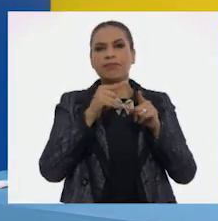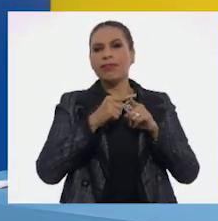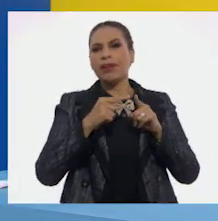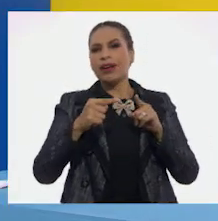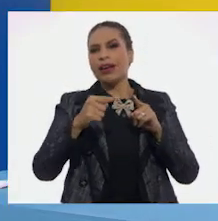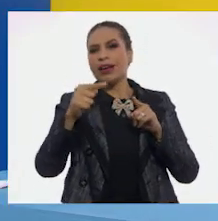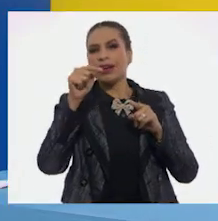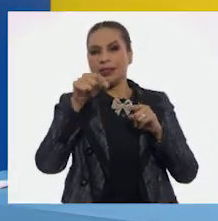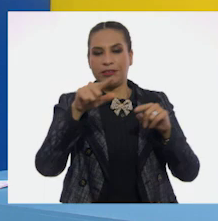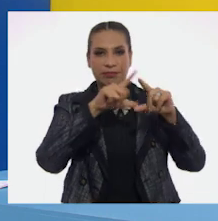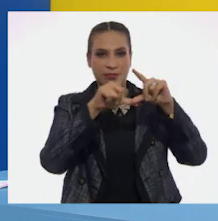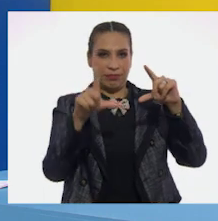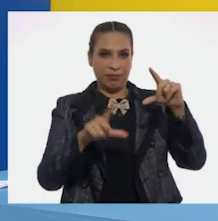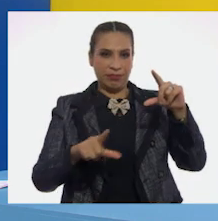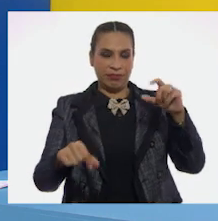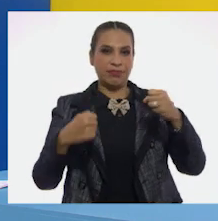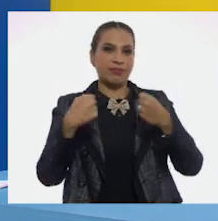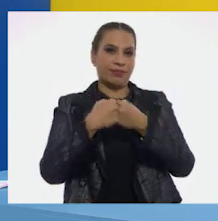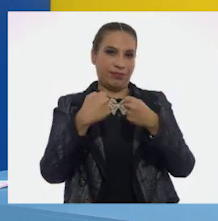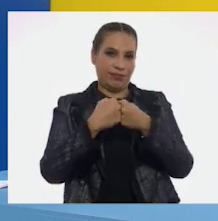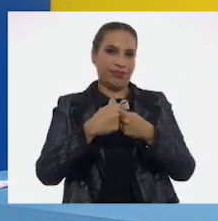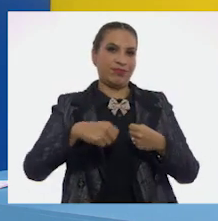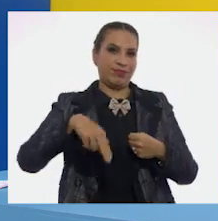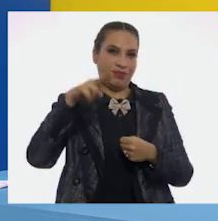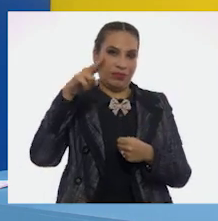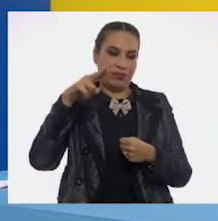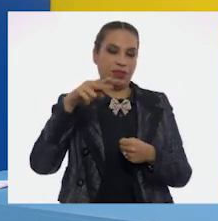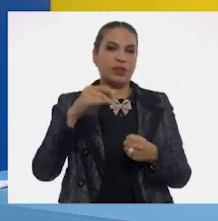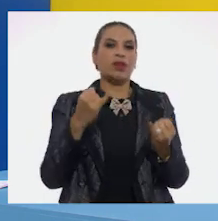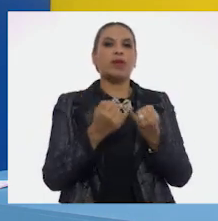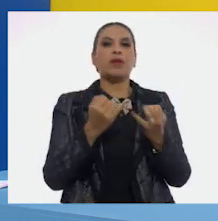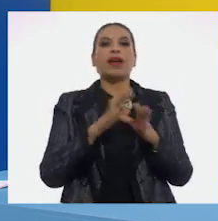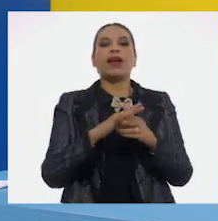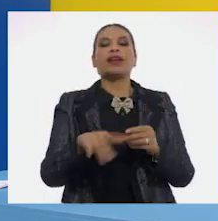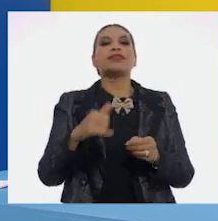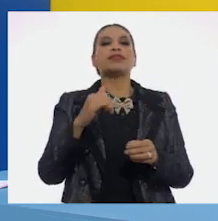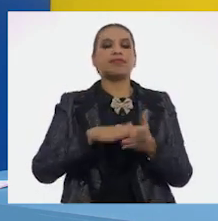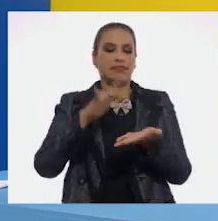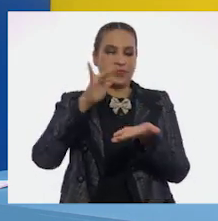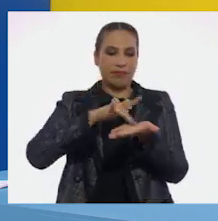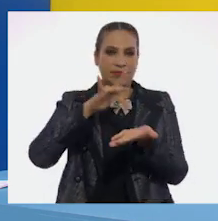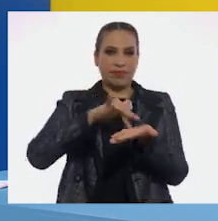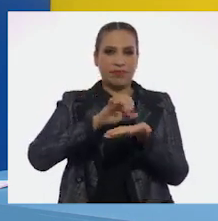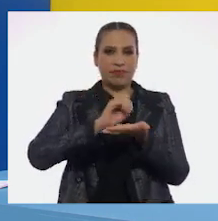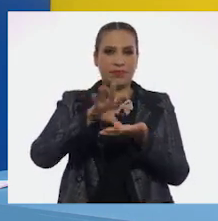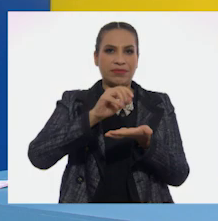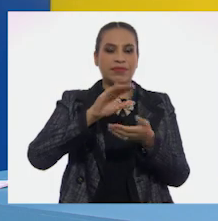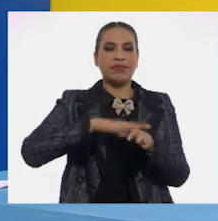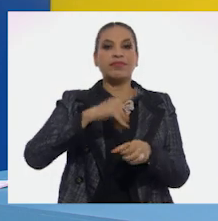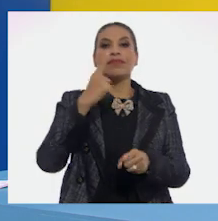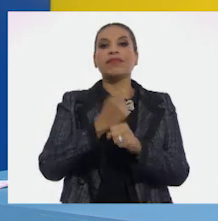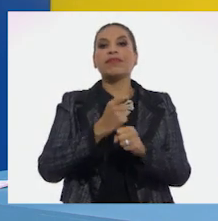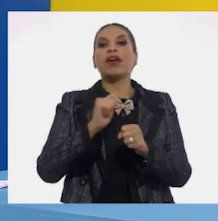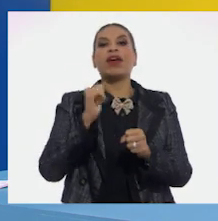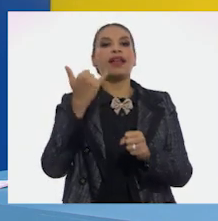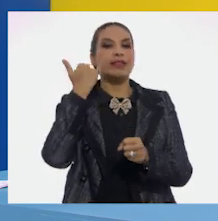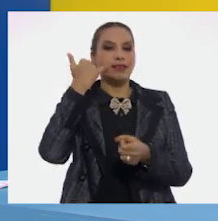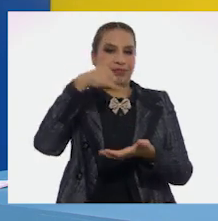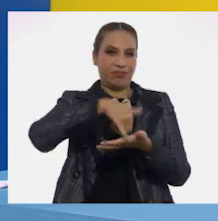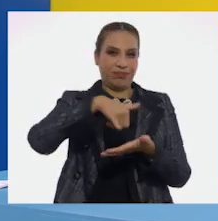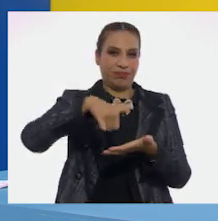gran parte del país y hasta la frontera norte. Crecieron también las líneas de telégrafo y se establecieron las primeras líneas de